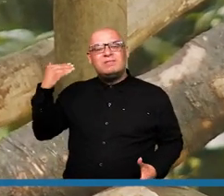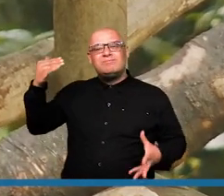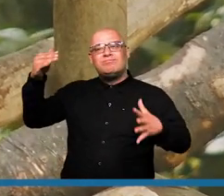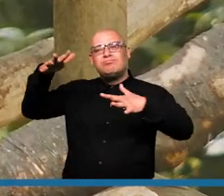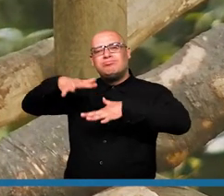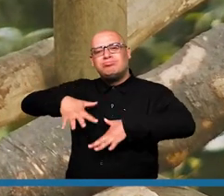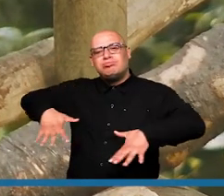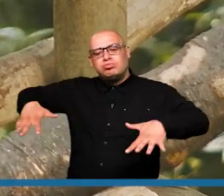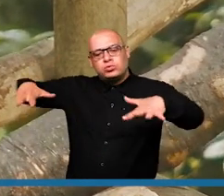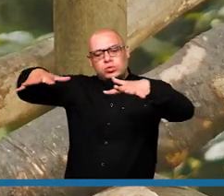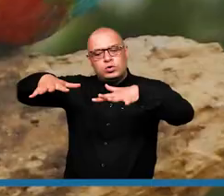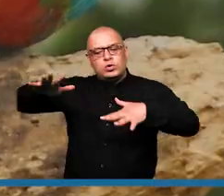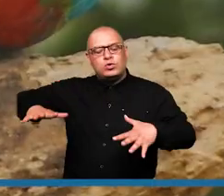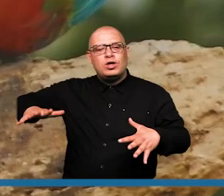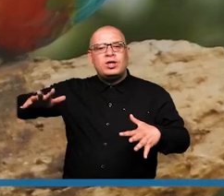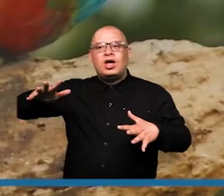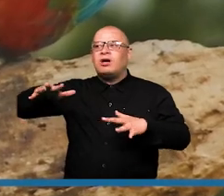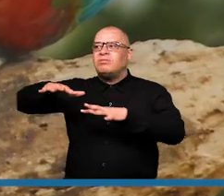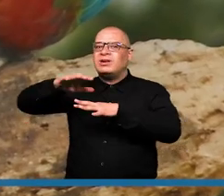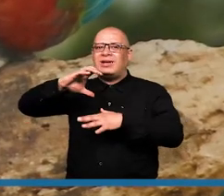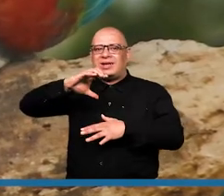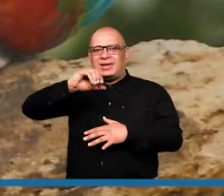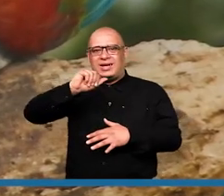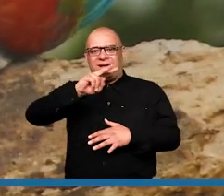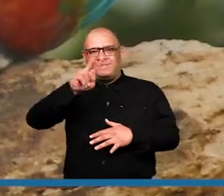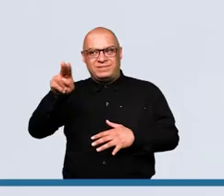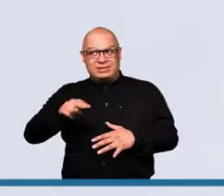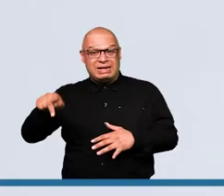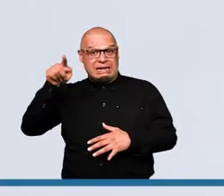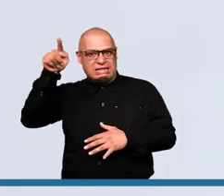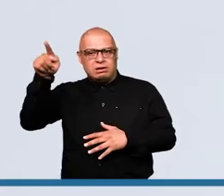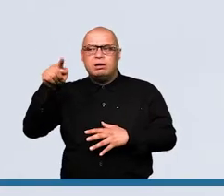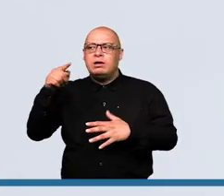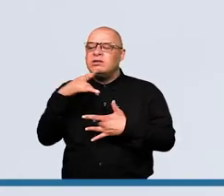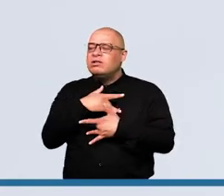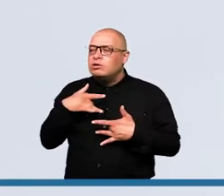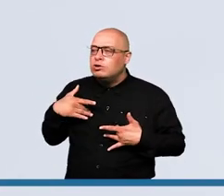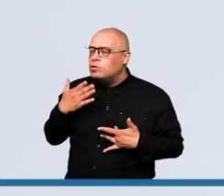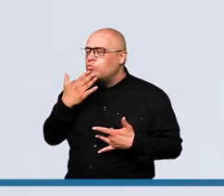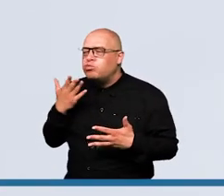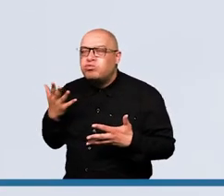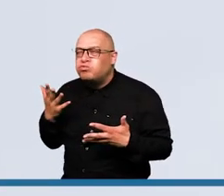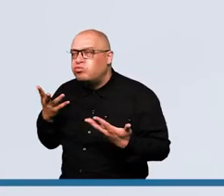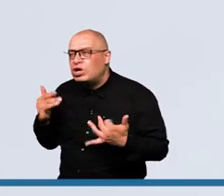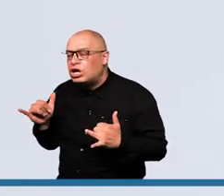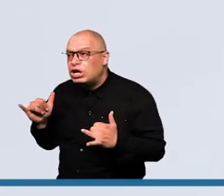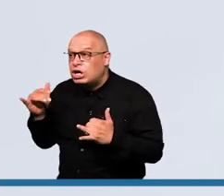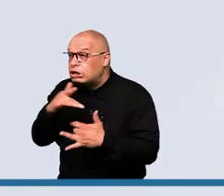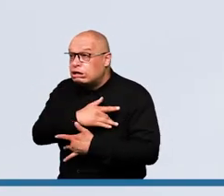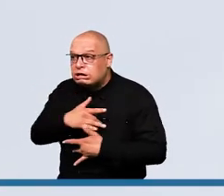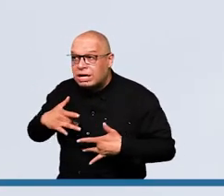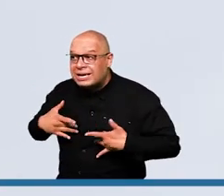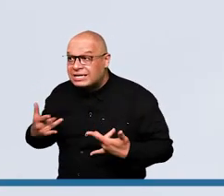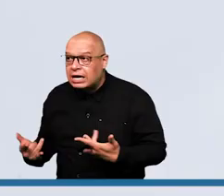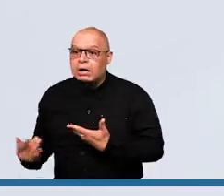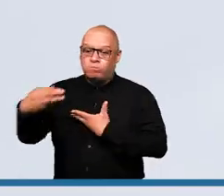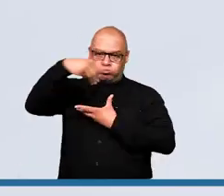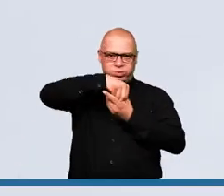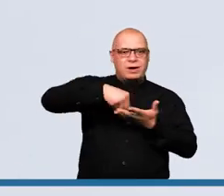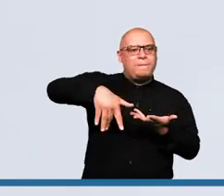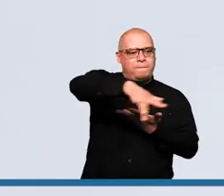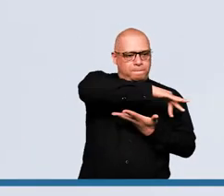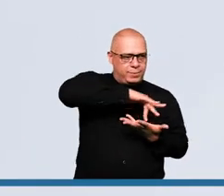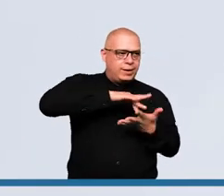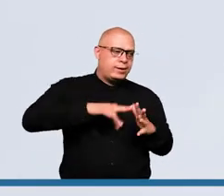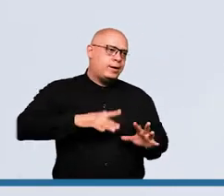llama un cambio para que ellas se recuperaran, los valoran y dicen a dónde deben de estar, si deben de venir aquí al parque para que